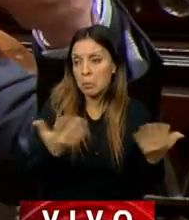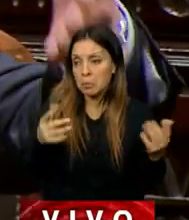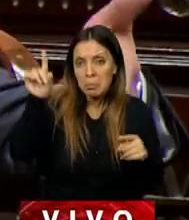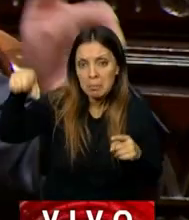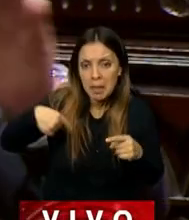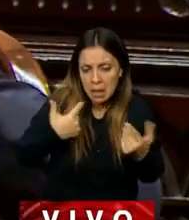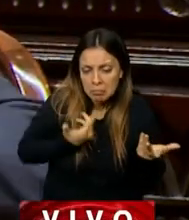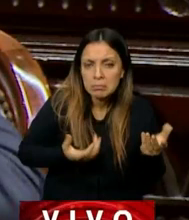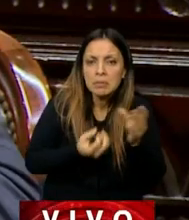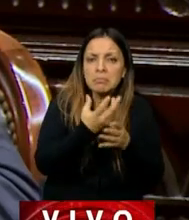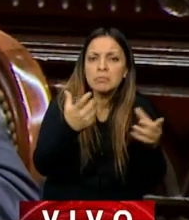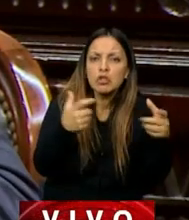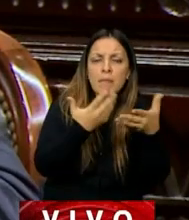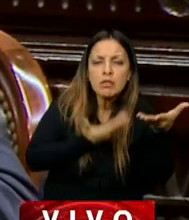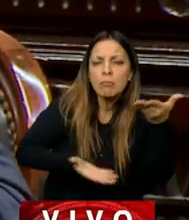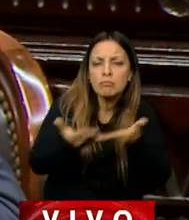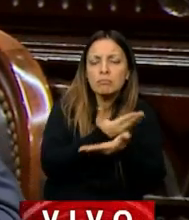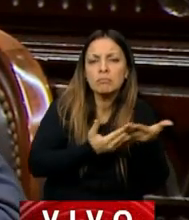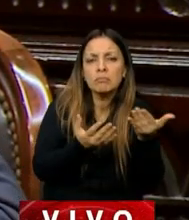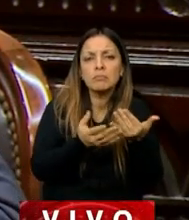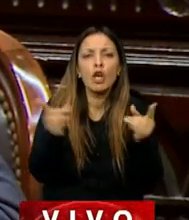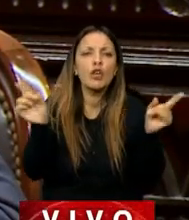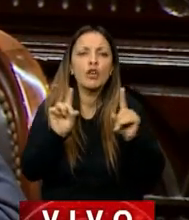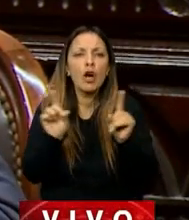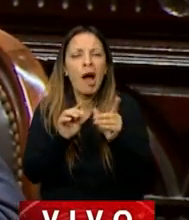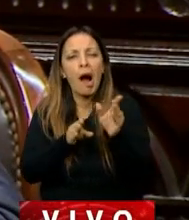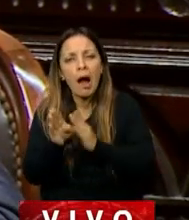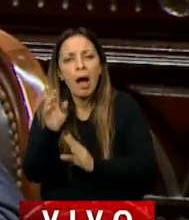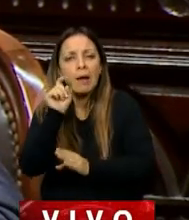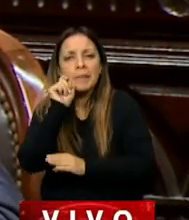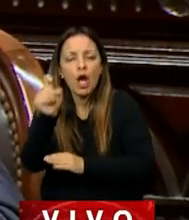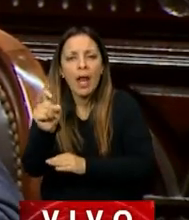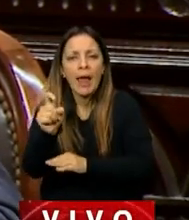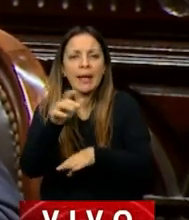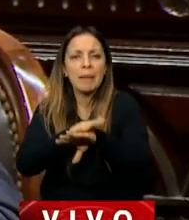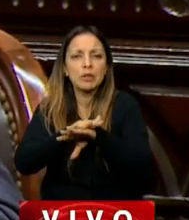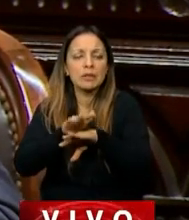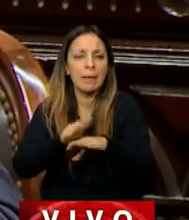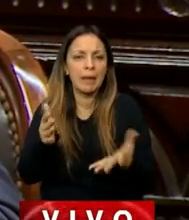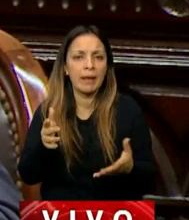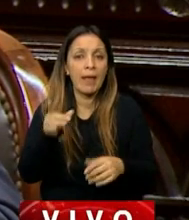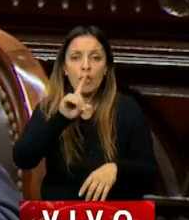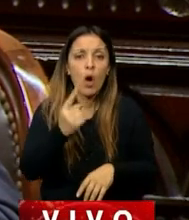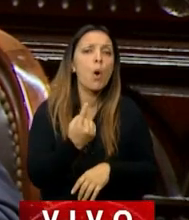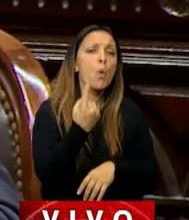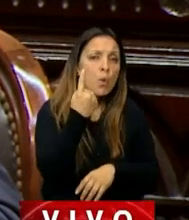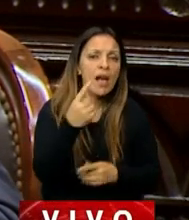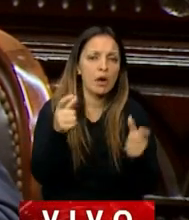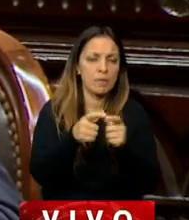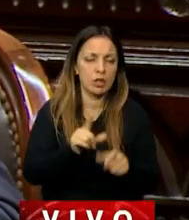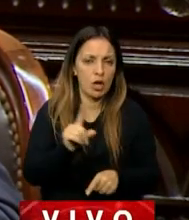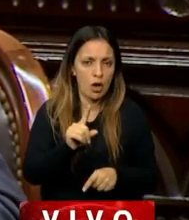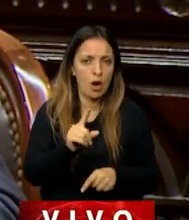este recinto y conformar comisión y no violar la competencia, no ya una de una